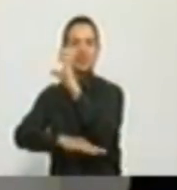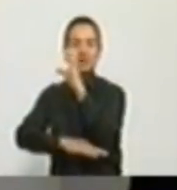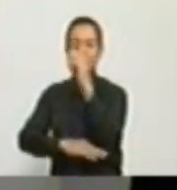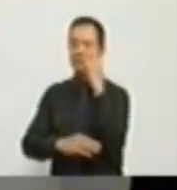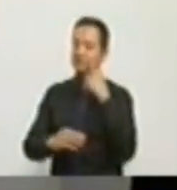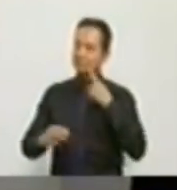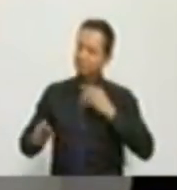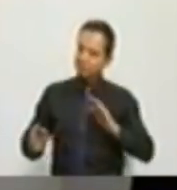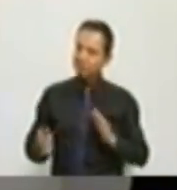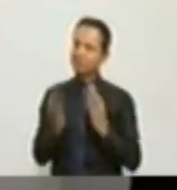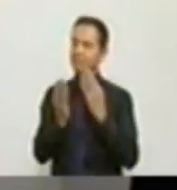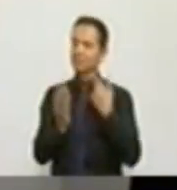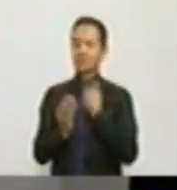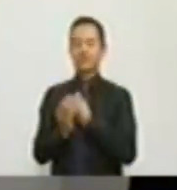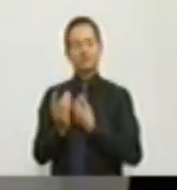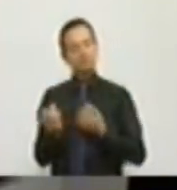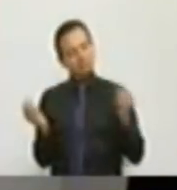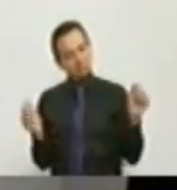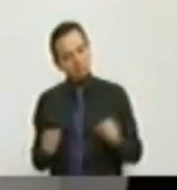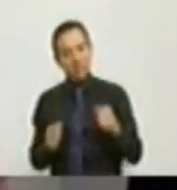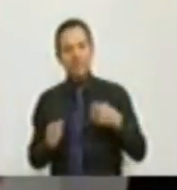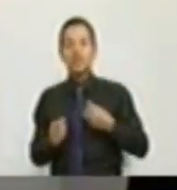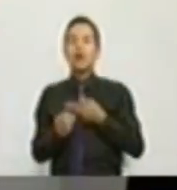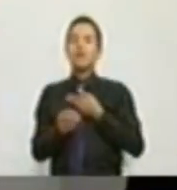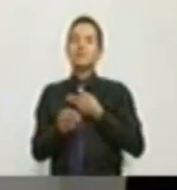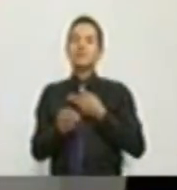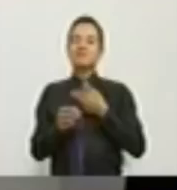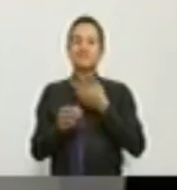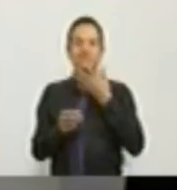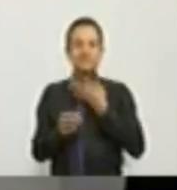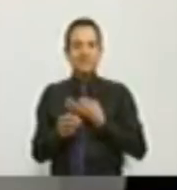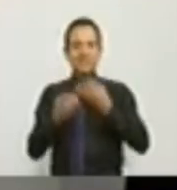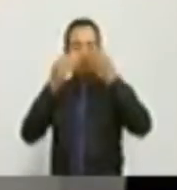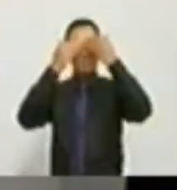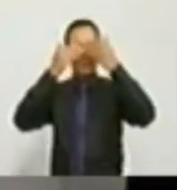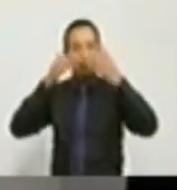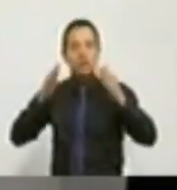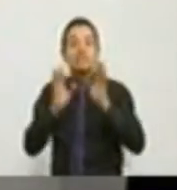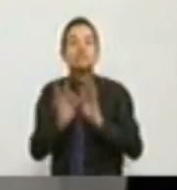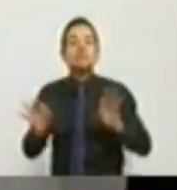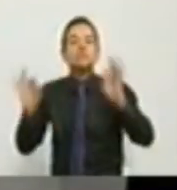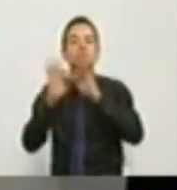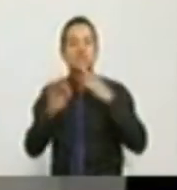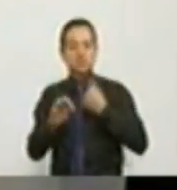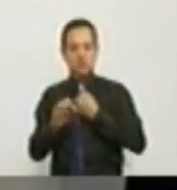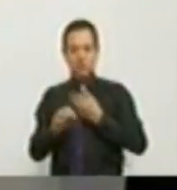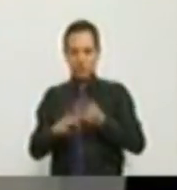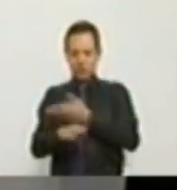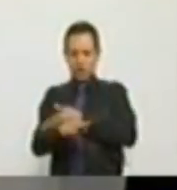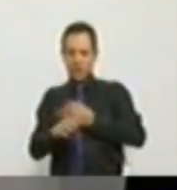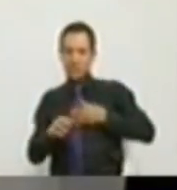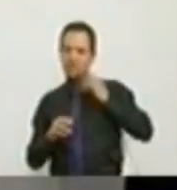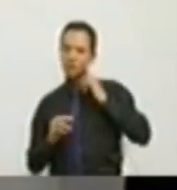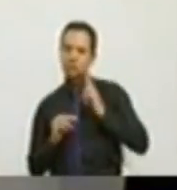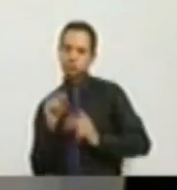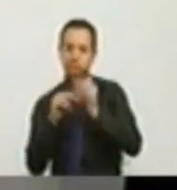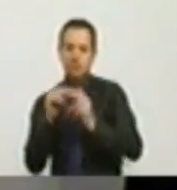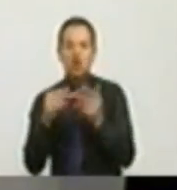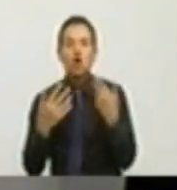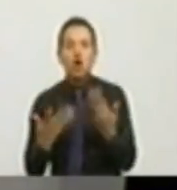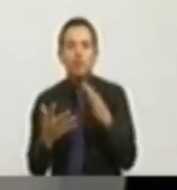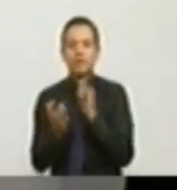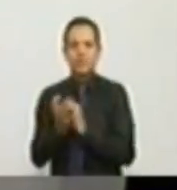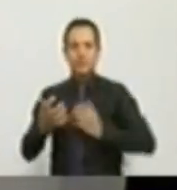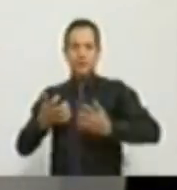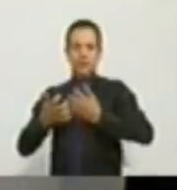propósito de que una verdadera democracia depende de cómo la construyamos nosotros, comenzando con el sistema